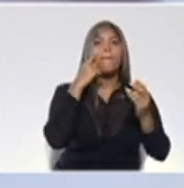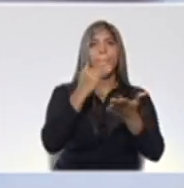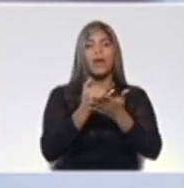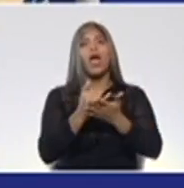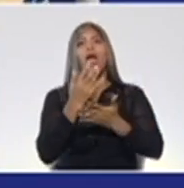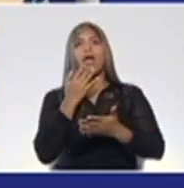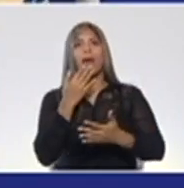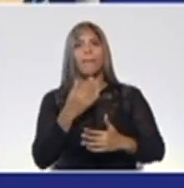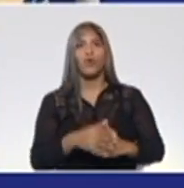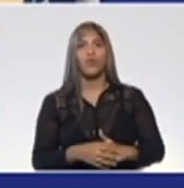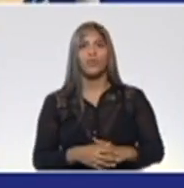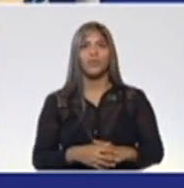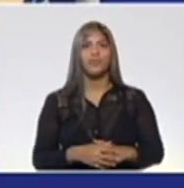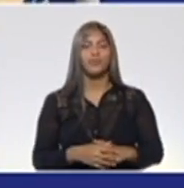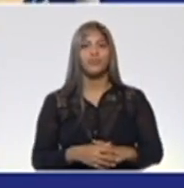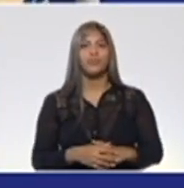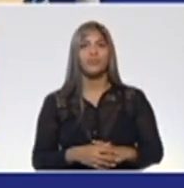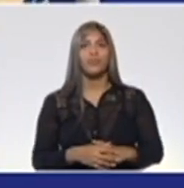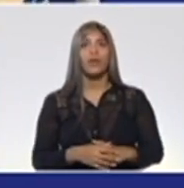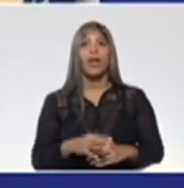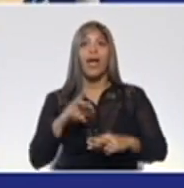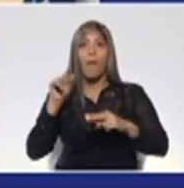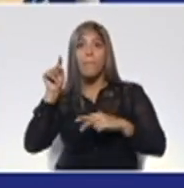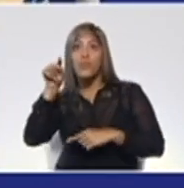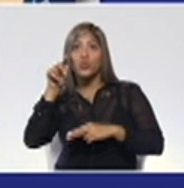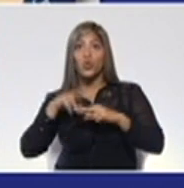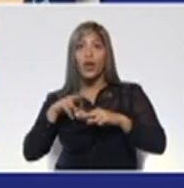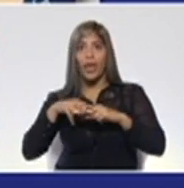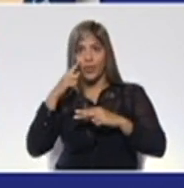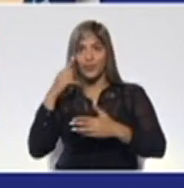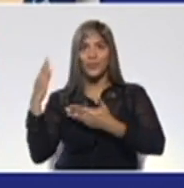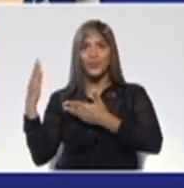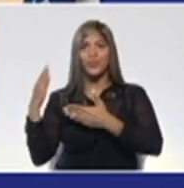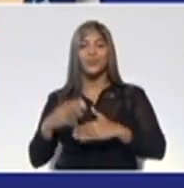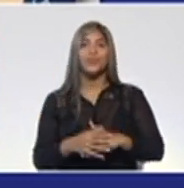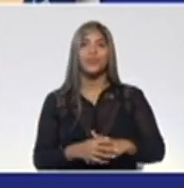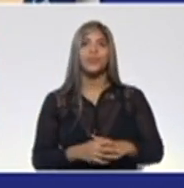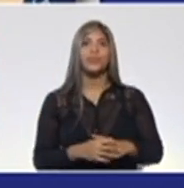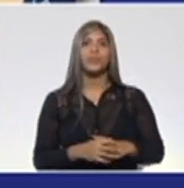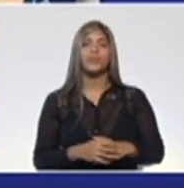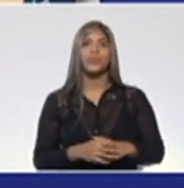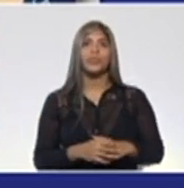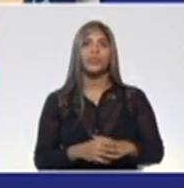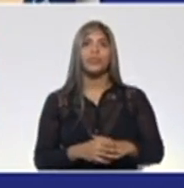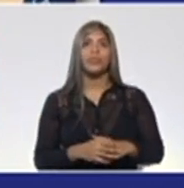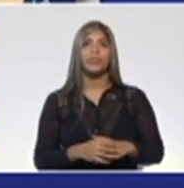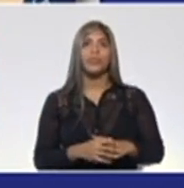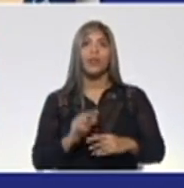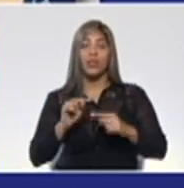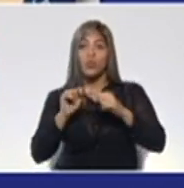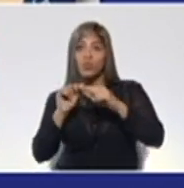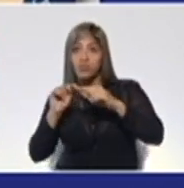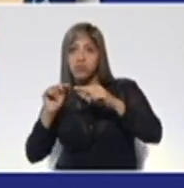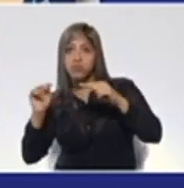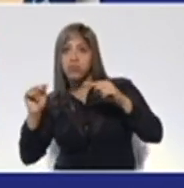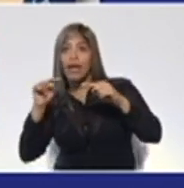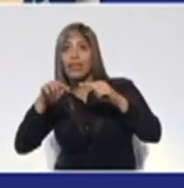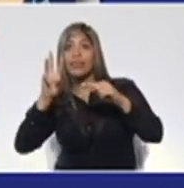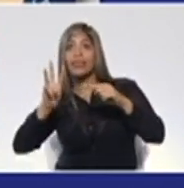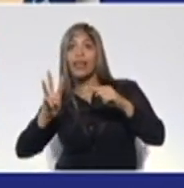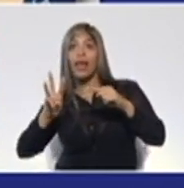4 ejemplos más. El punto negro que está sobre el eje X, sus coordenadas serían 3,